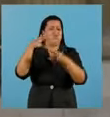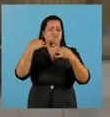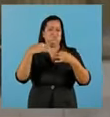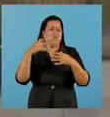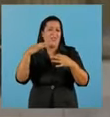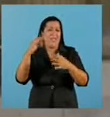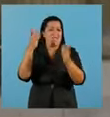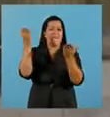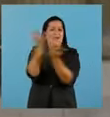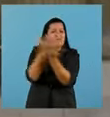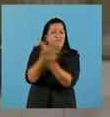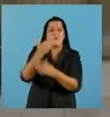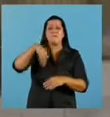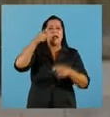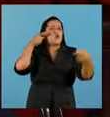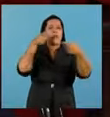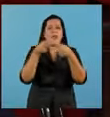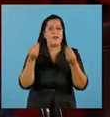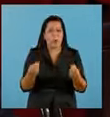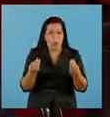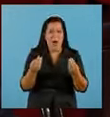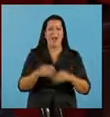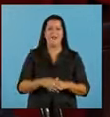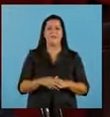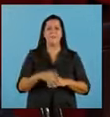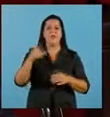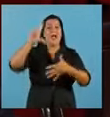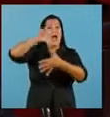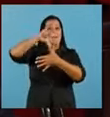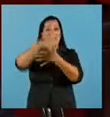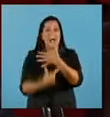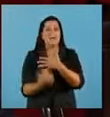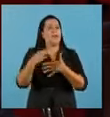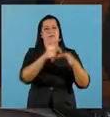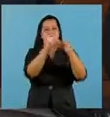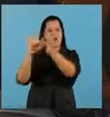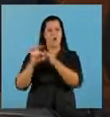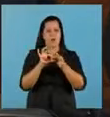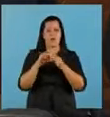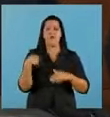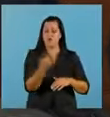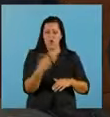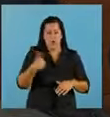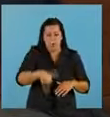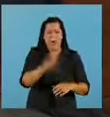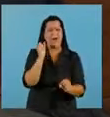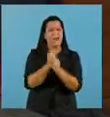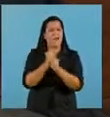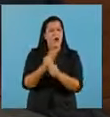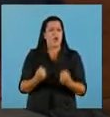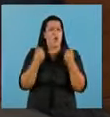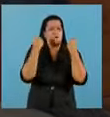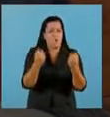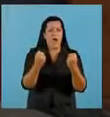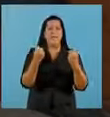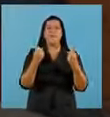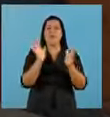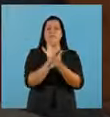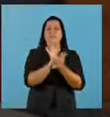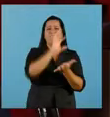tenemos como pertenencia y como horizonte a una América Latina unida. Trabajaremos para fortalecer la